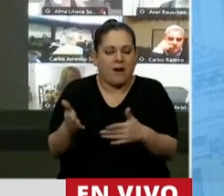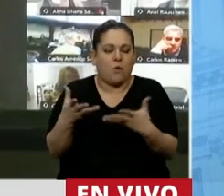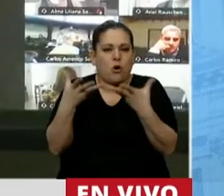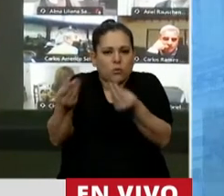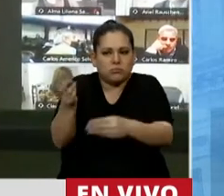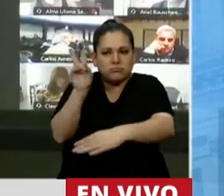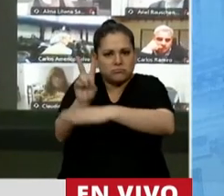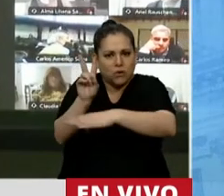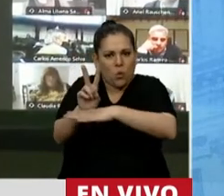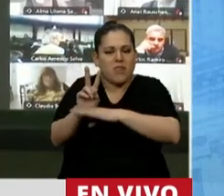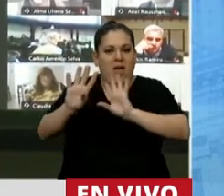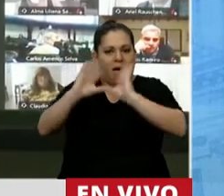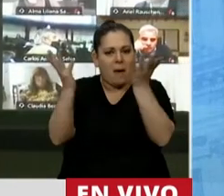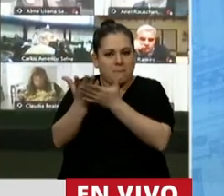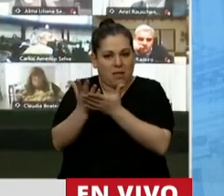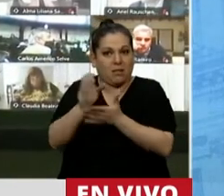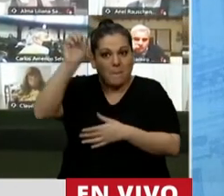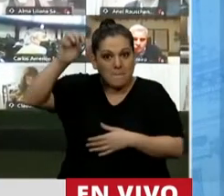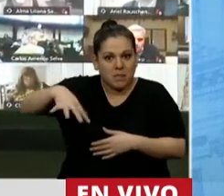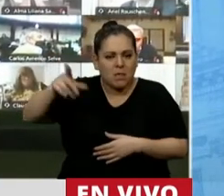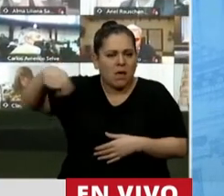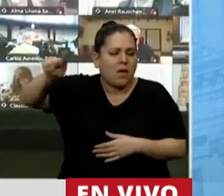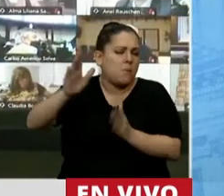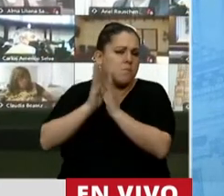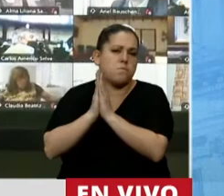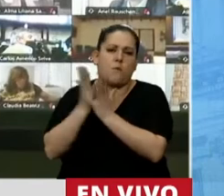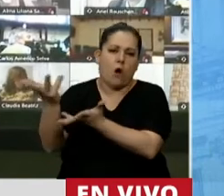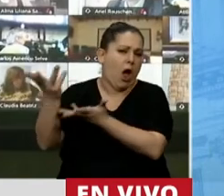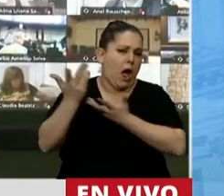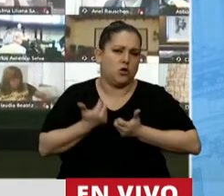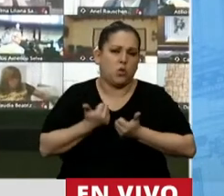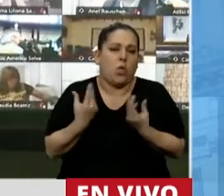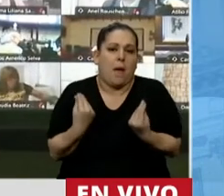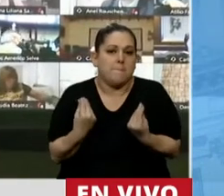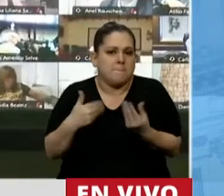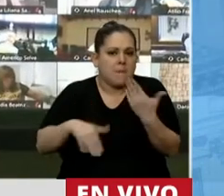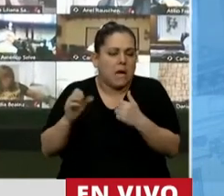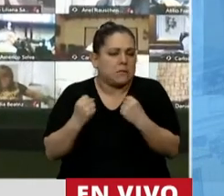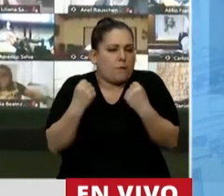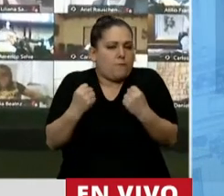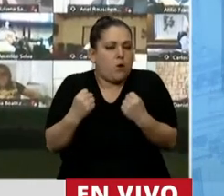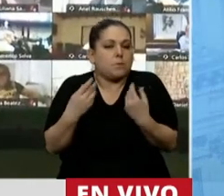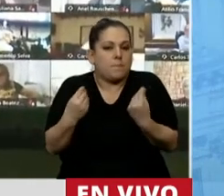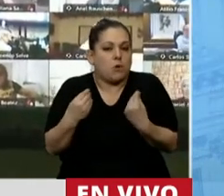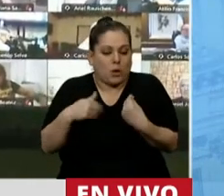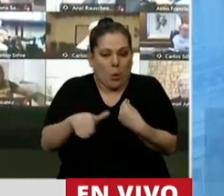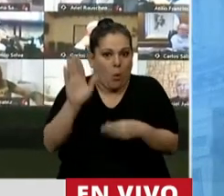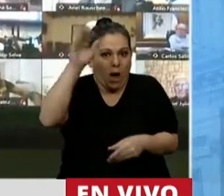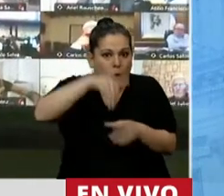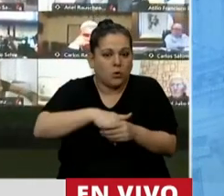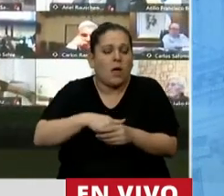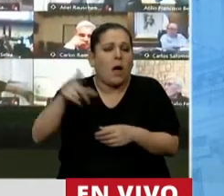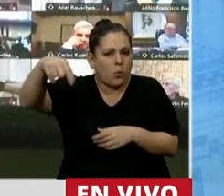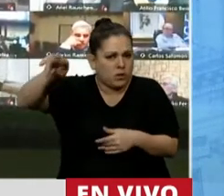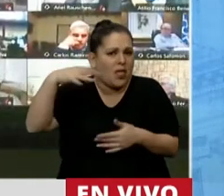acompañando que pongan el esfuerzo, y sobre todo aquellos que con la buena fe en este recinto van a votar, a que miren